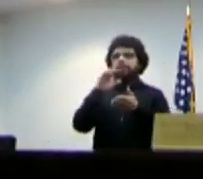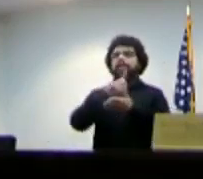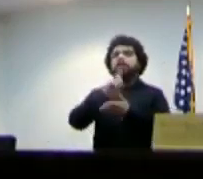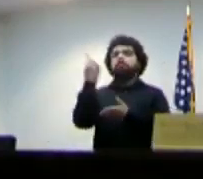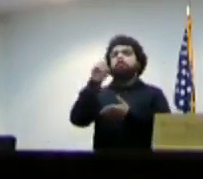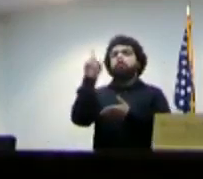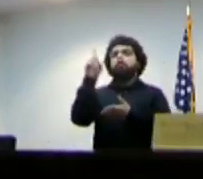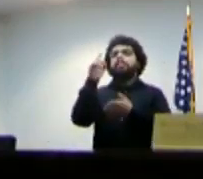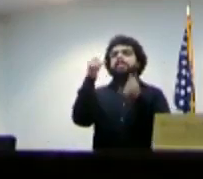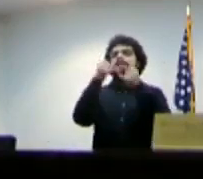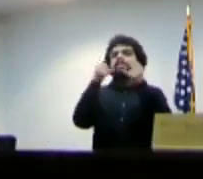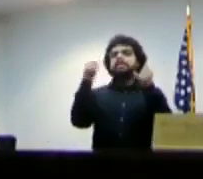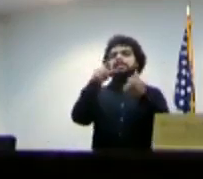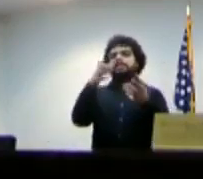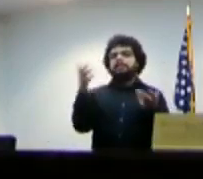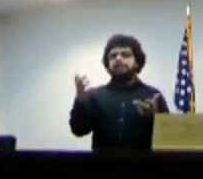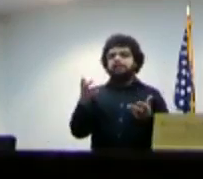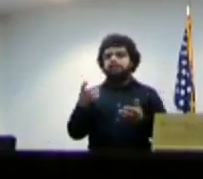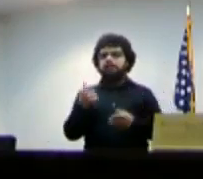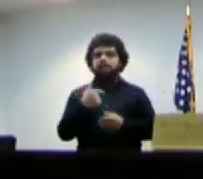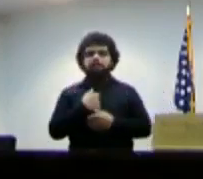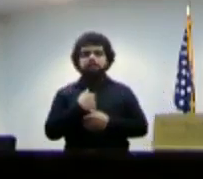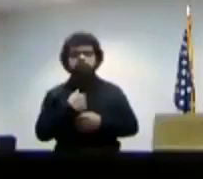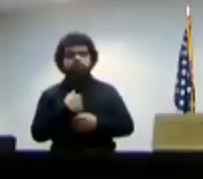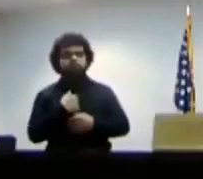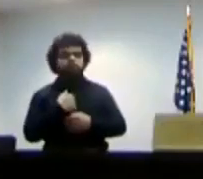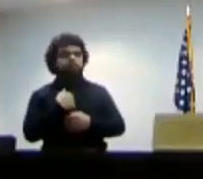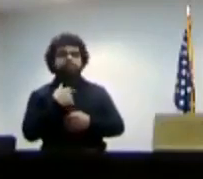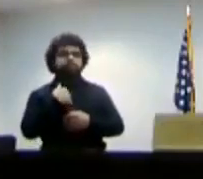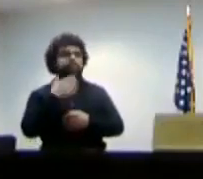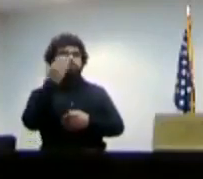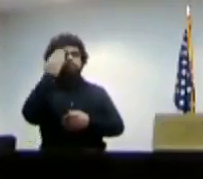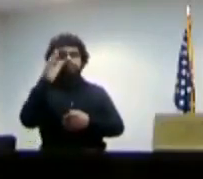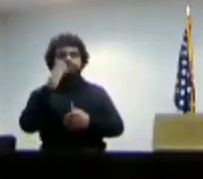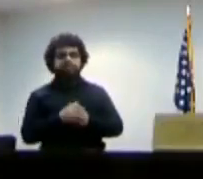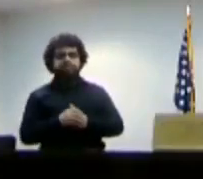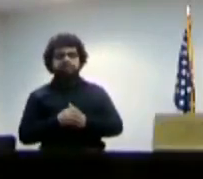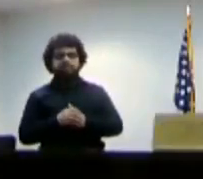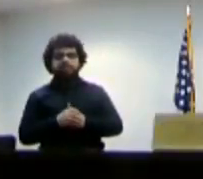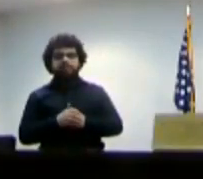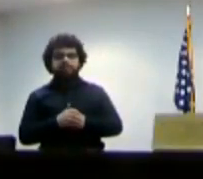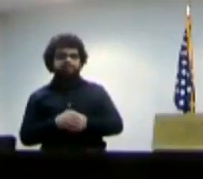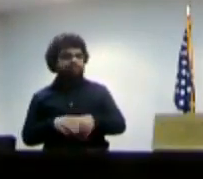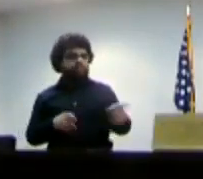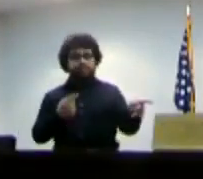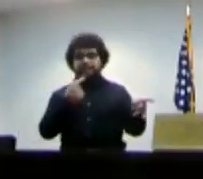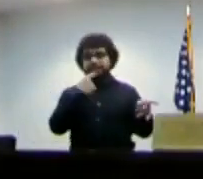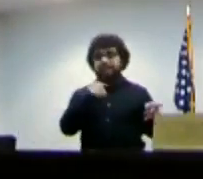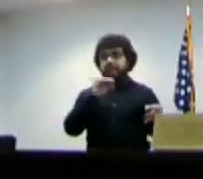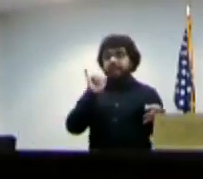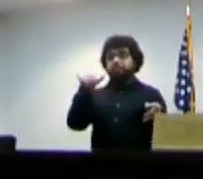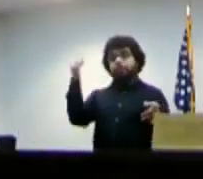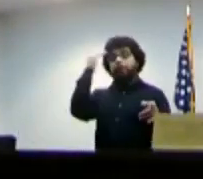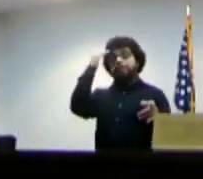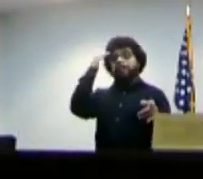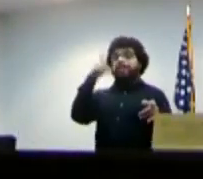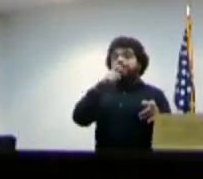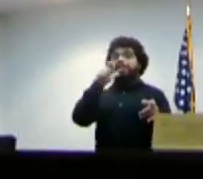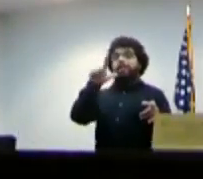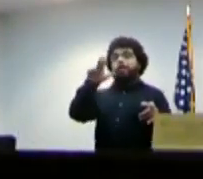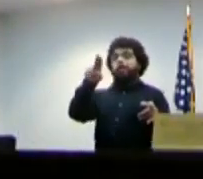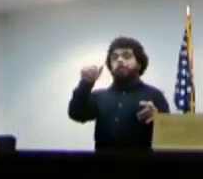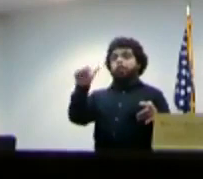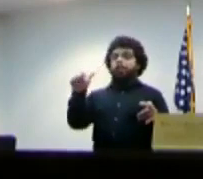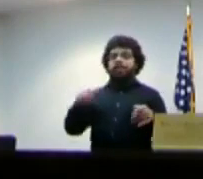¿no? Ese detalle no lo tengo. Eso lo sabe el humano. No, nosotros tenemos nuestras unidades generatrices,